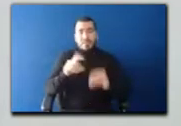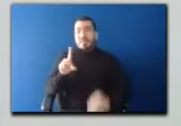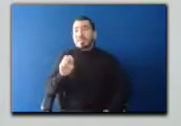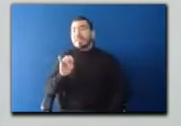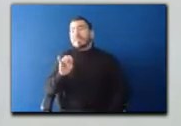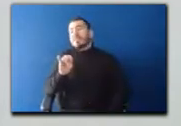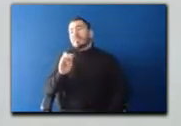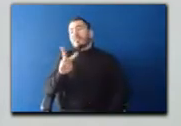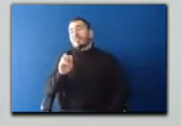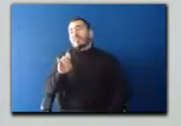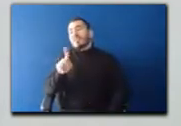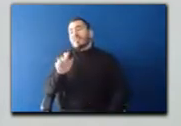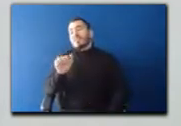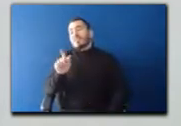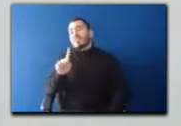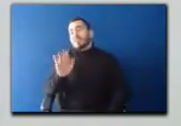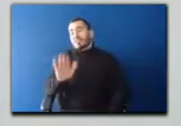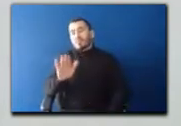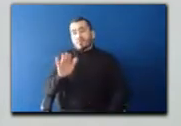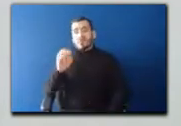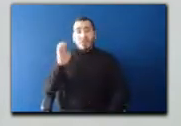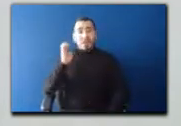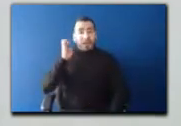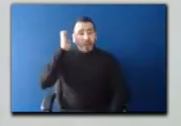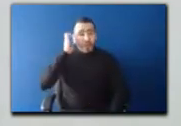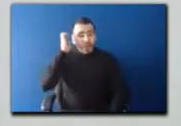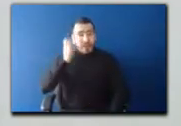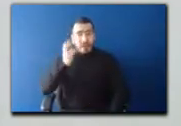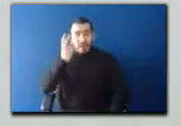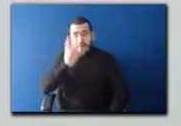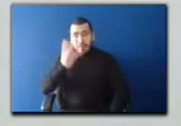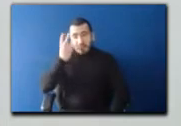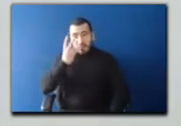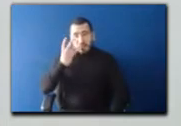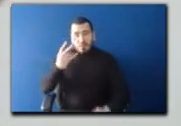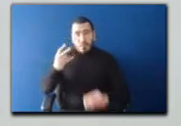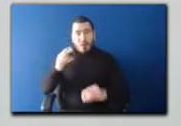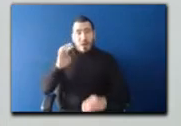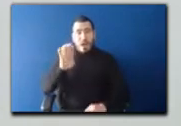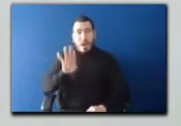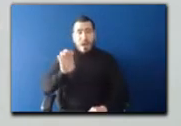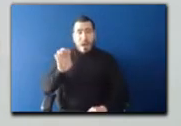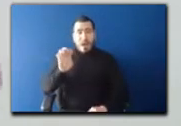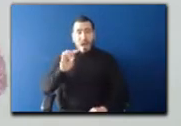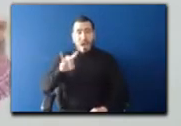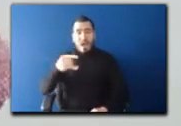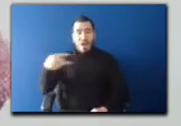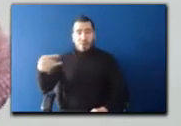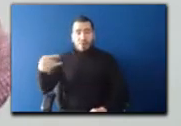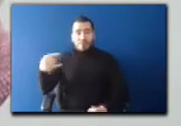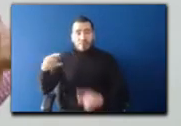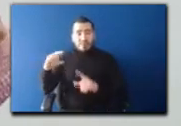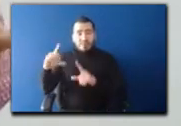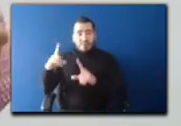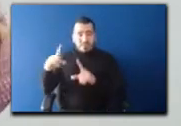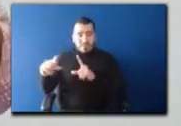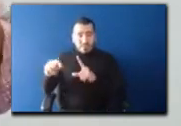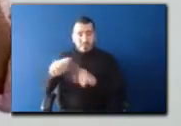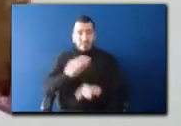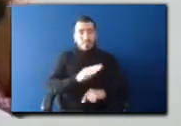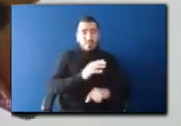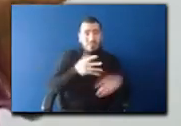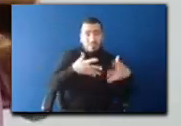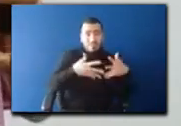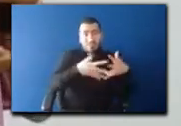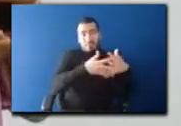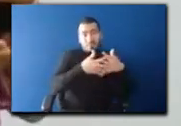otro mundo. Europa está haciendo su piloto, ya sabemos cómo va a ser el euro digital. Estados Unidos, la Reserva Federal, está evaluando cómo hacer su dólar digital.